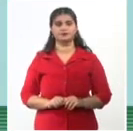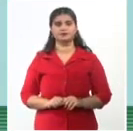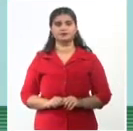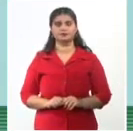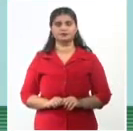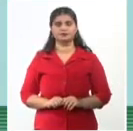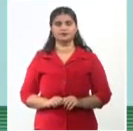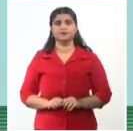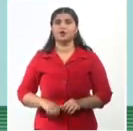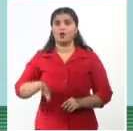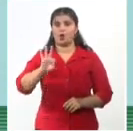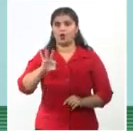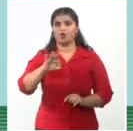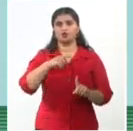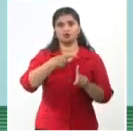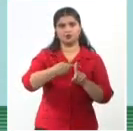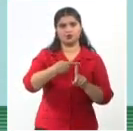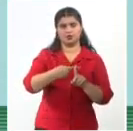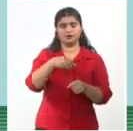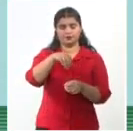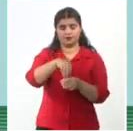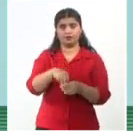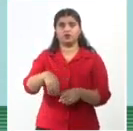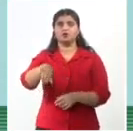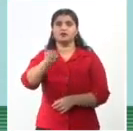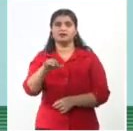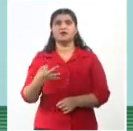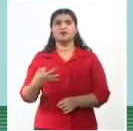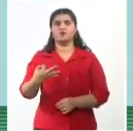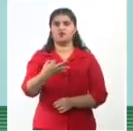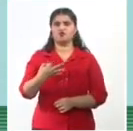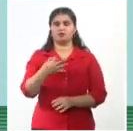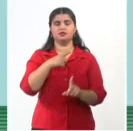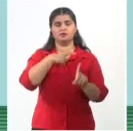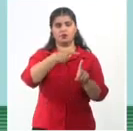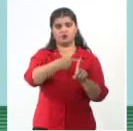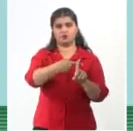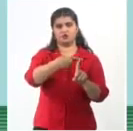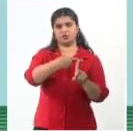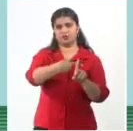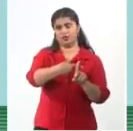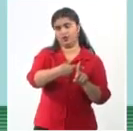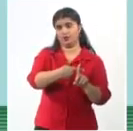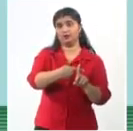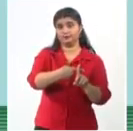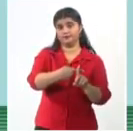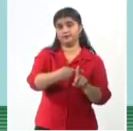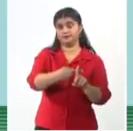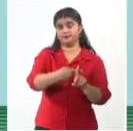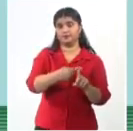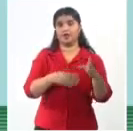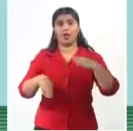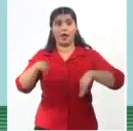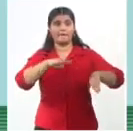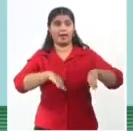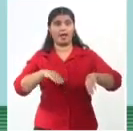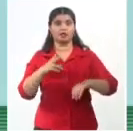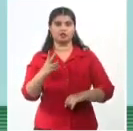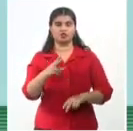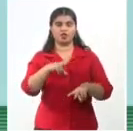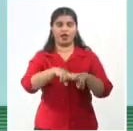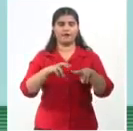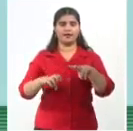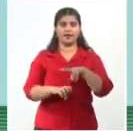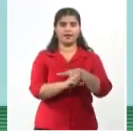casos en 6 municipios de los 15 municipios de esta provincia. En Playa 2, en Habana del Este